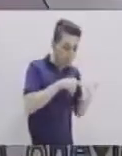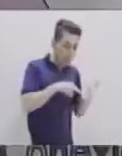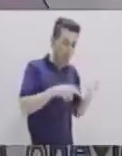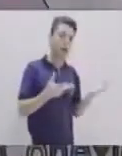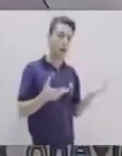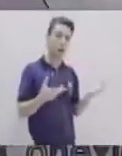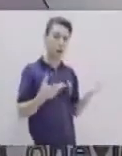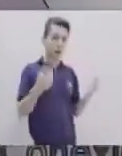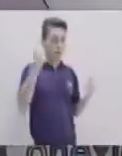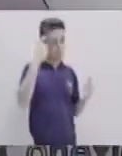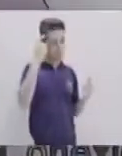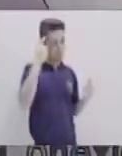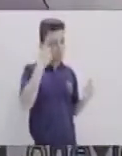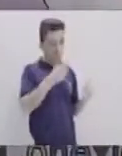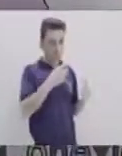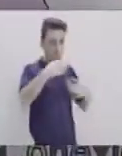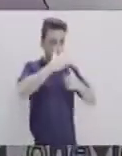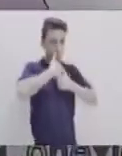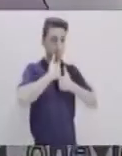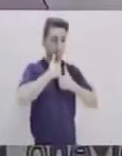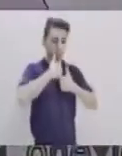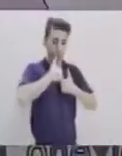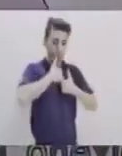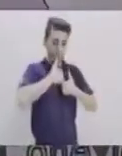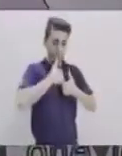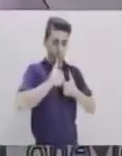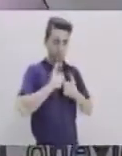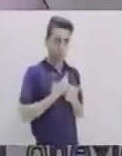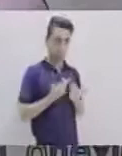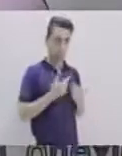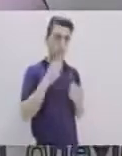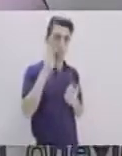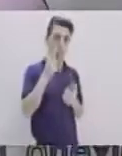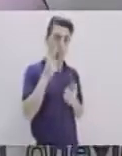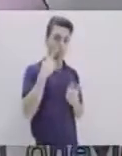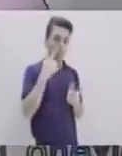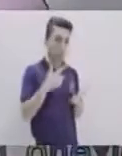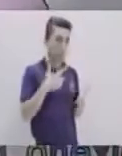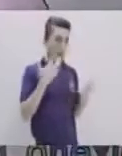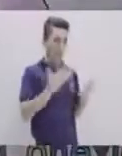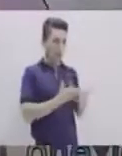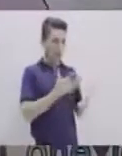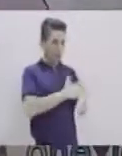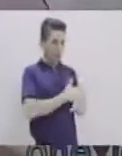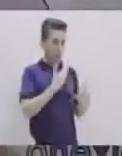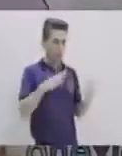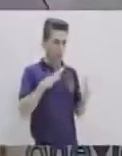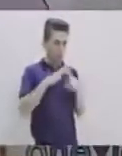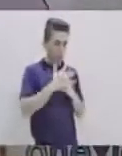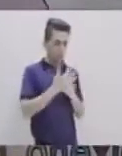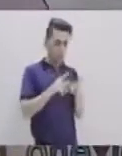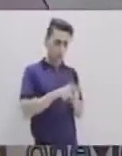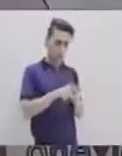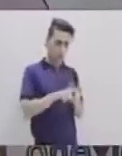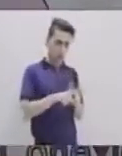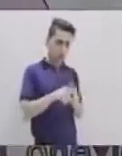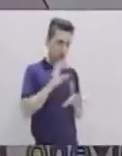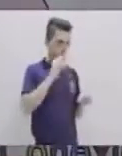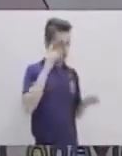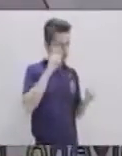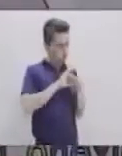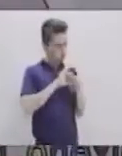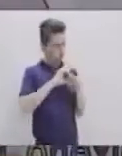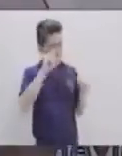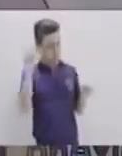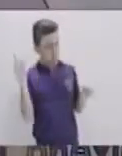por ejemplo, conectarte contigo mismo. Si tú ya has vivido alguna situación similar, conectarte con otros textos.